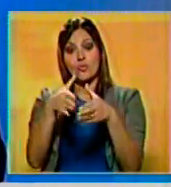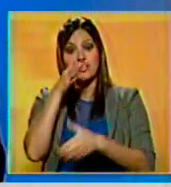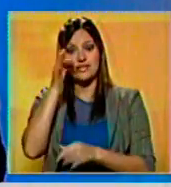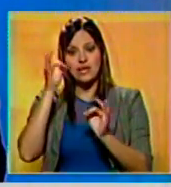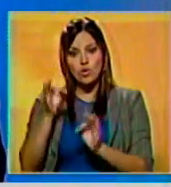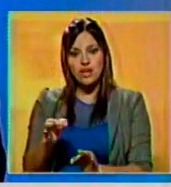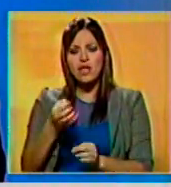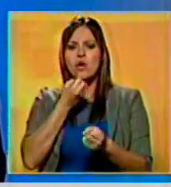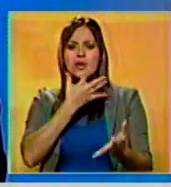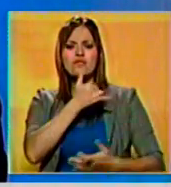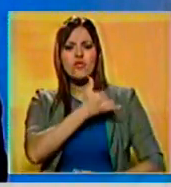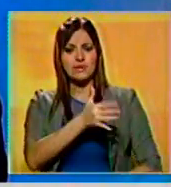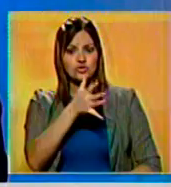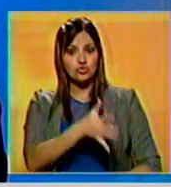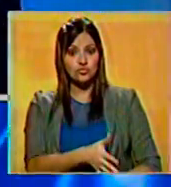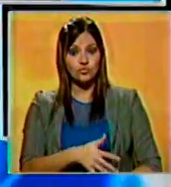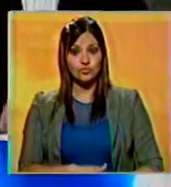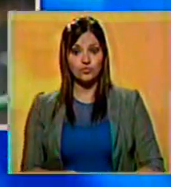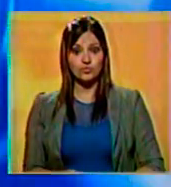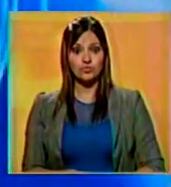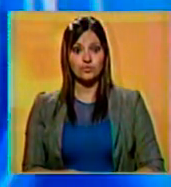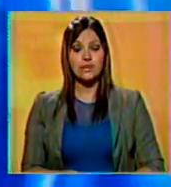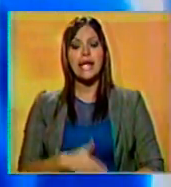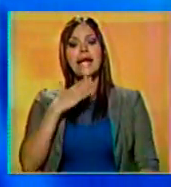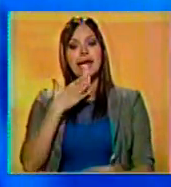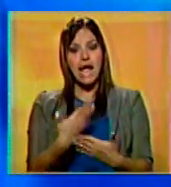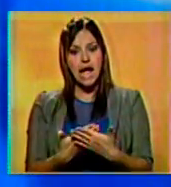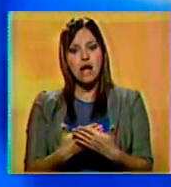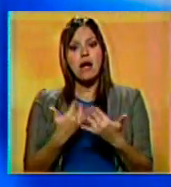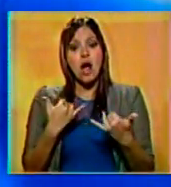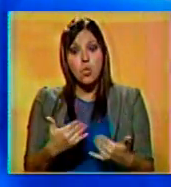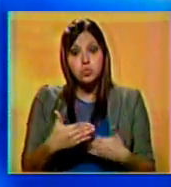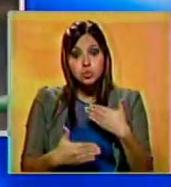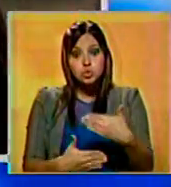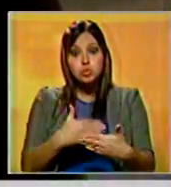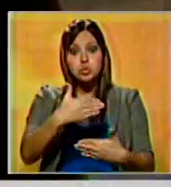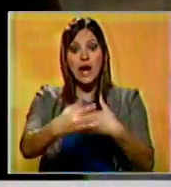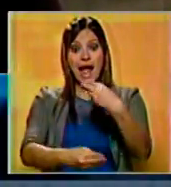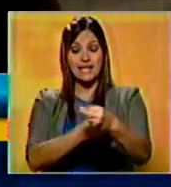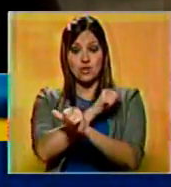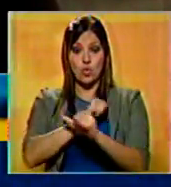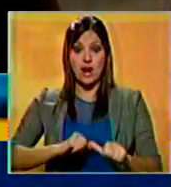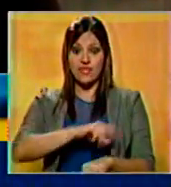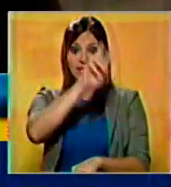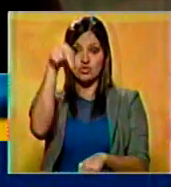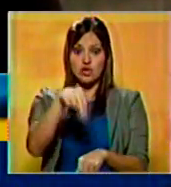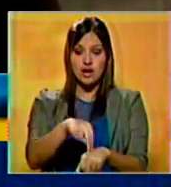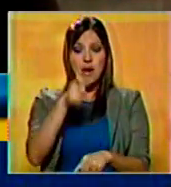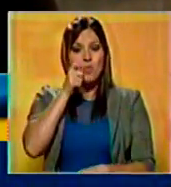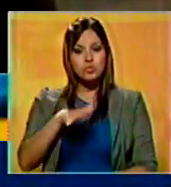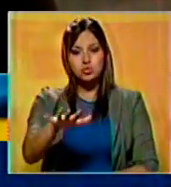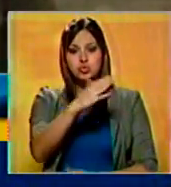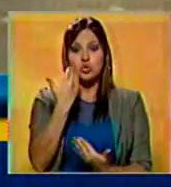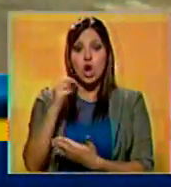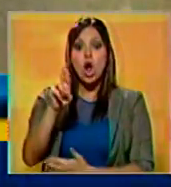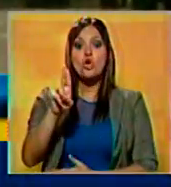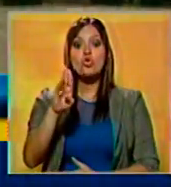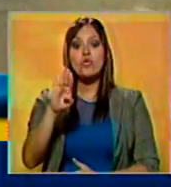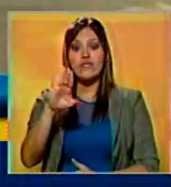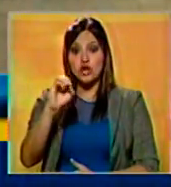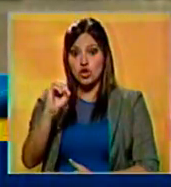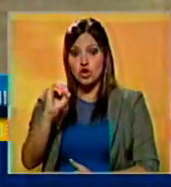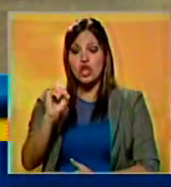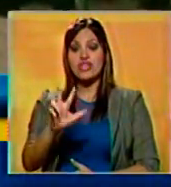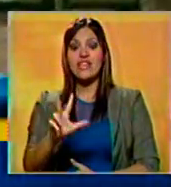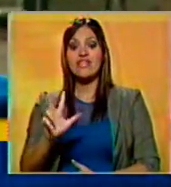Javier Faría tiene el reporte. Sí, gracias. En procedimientos efectuados por la Guardia Nacional en la población de Rubio, en el municipio Junín, al